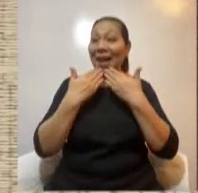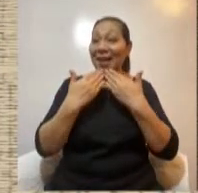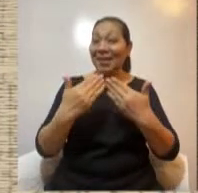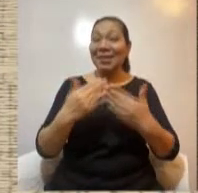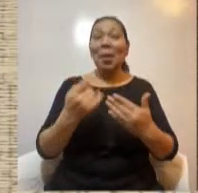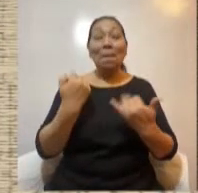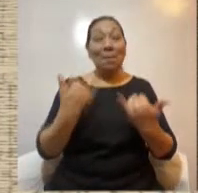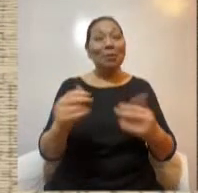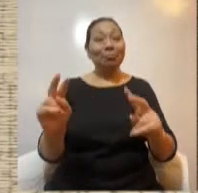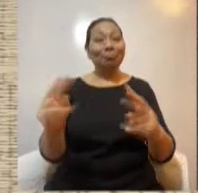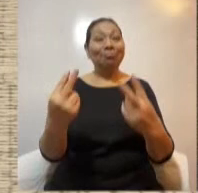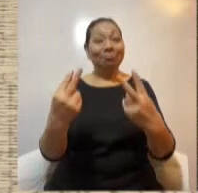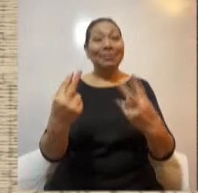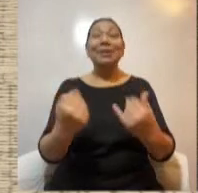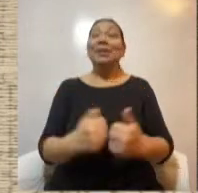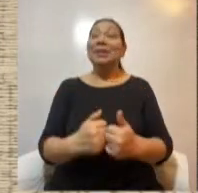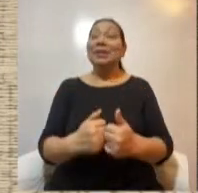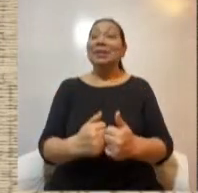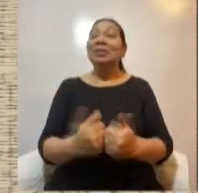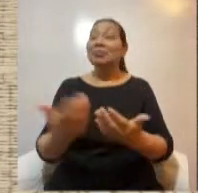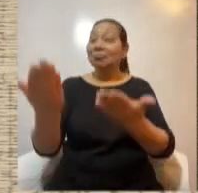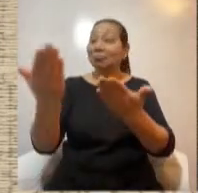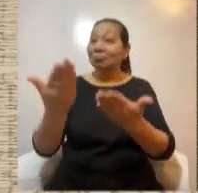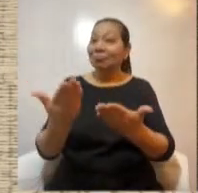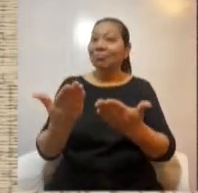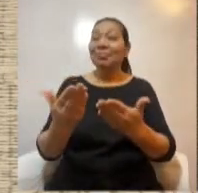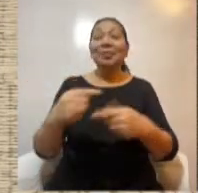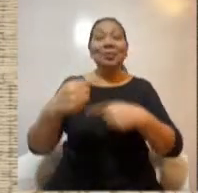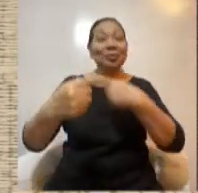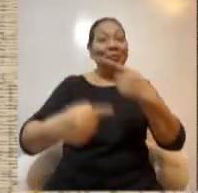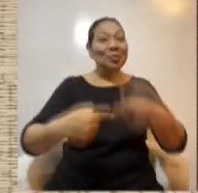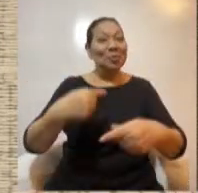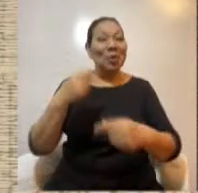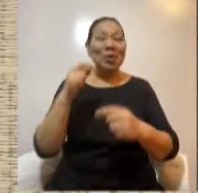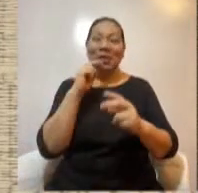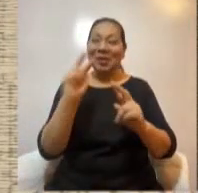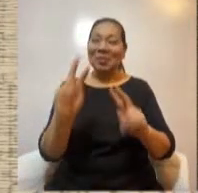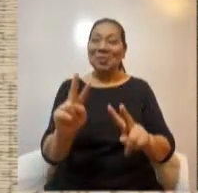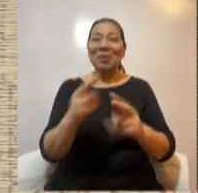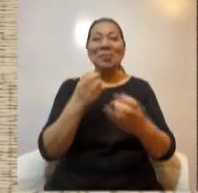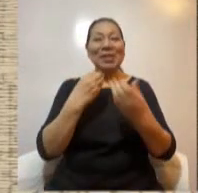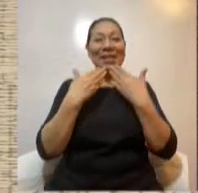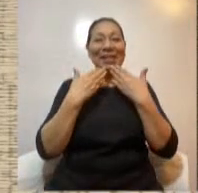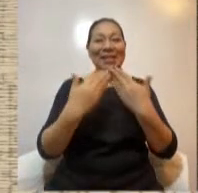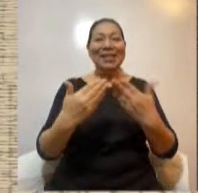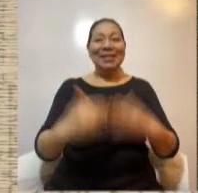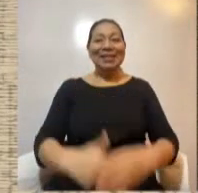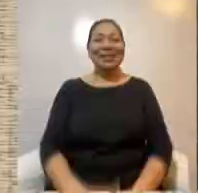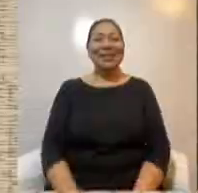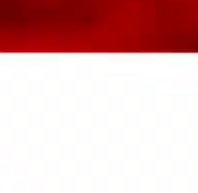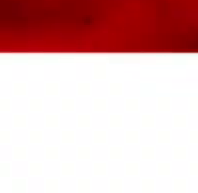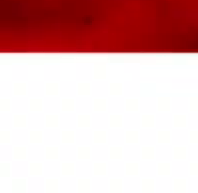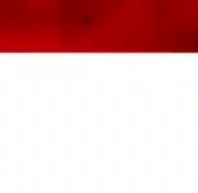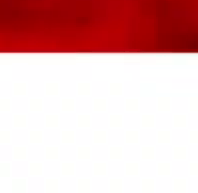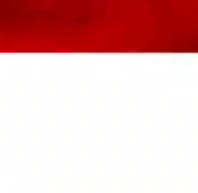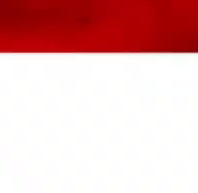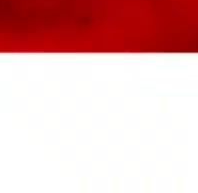Les agradezco por estar en este programa y les invito a nuestro próximo programa. Muchas gracias.